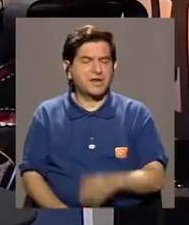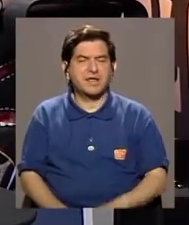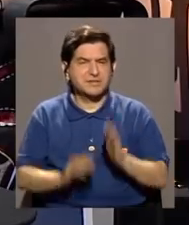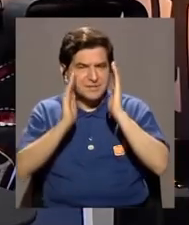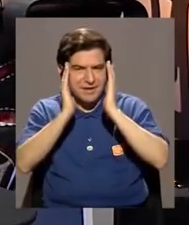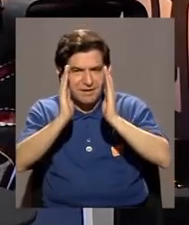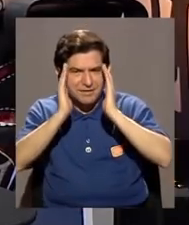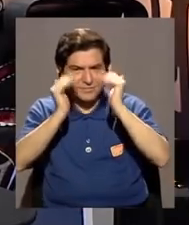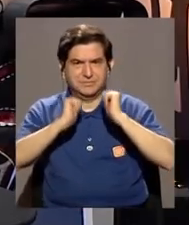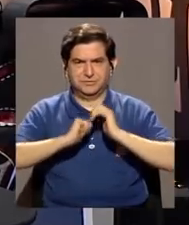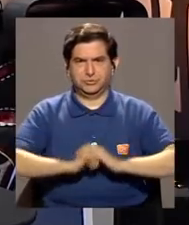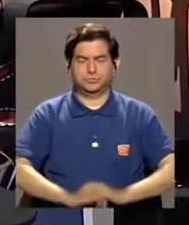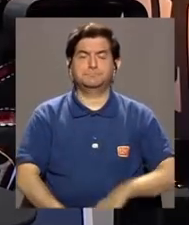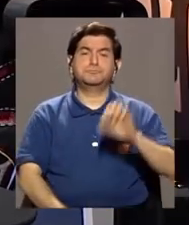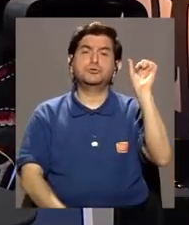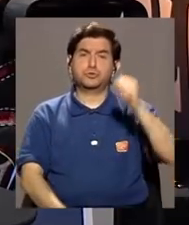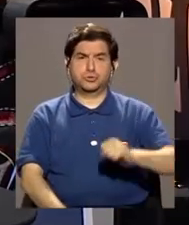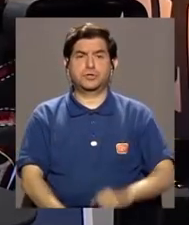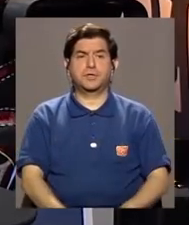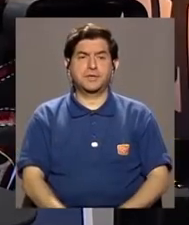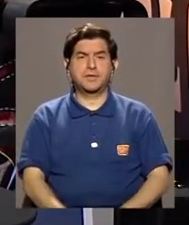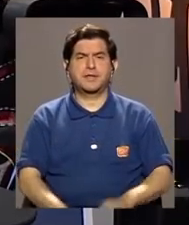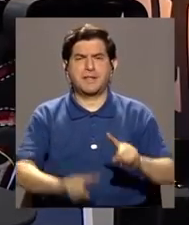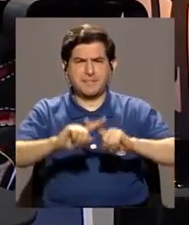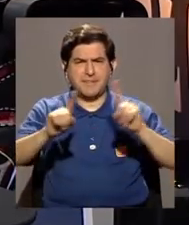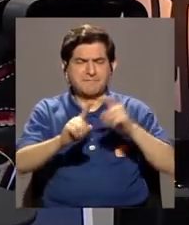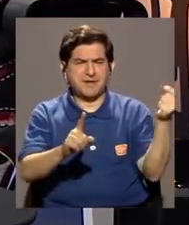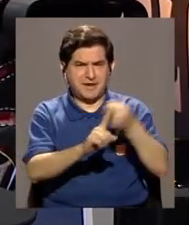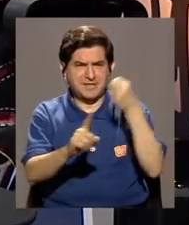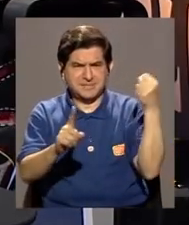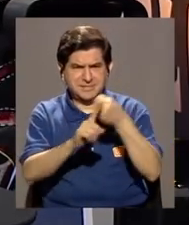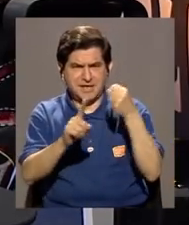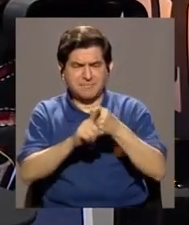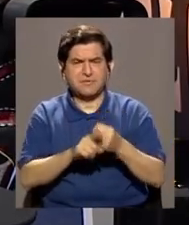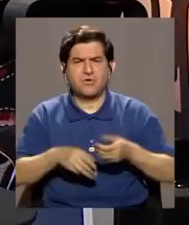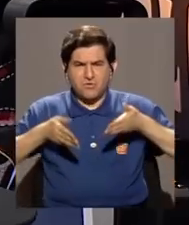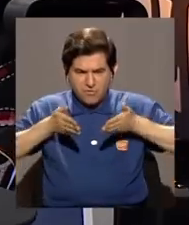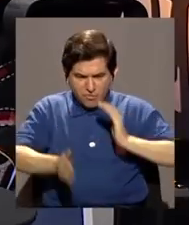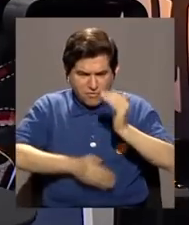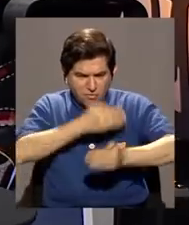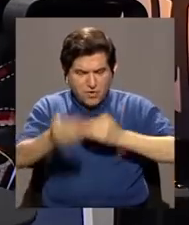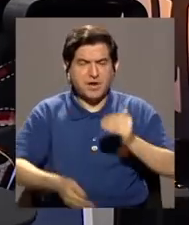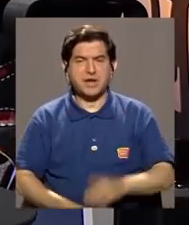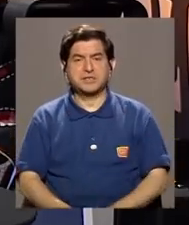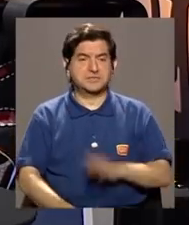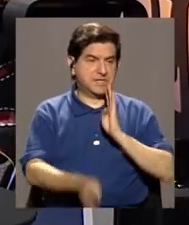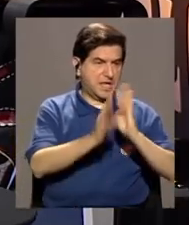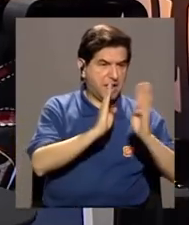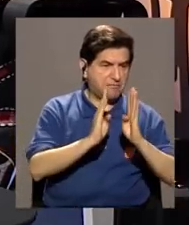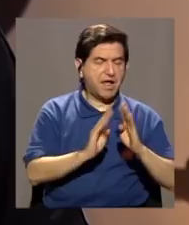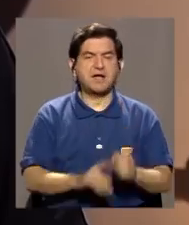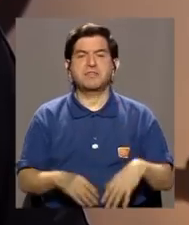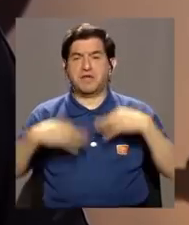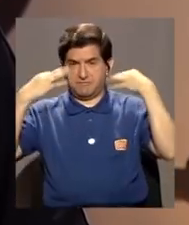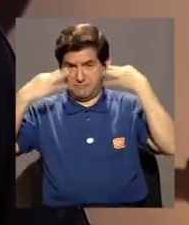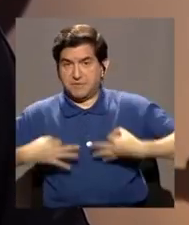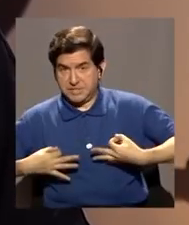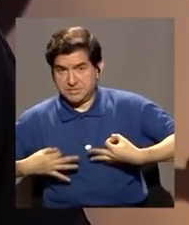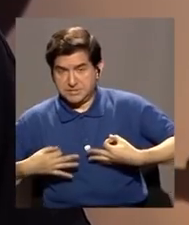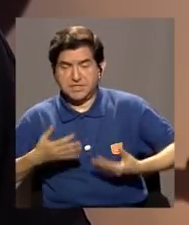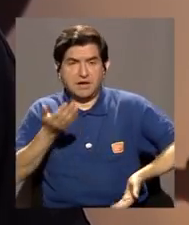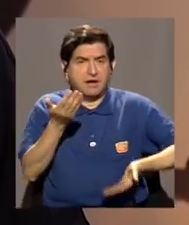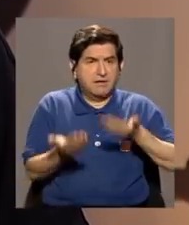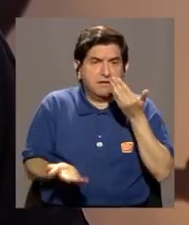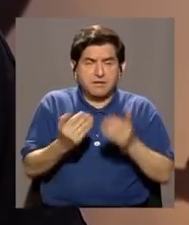cuidado ese detalle no sí sí hay muchas expresiones de violencia obstétrica puede expresarse de manera verbal de manera física puede ser